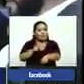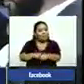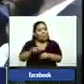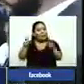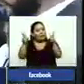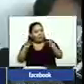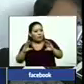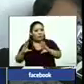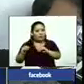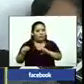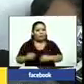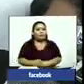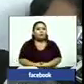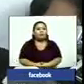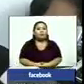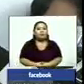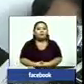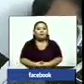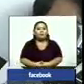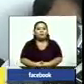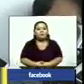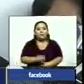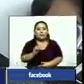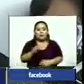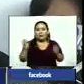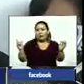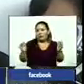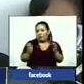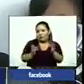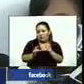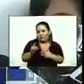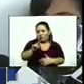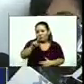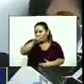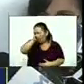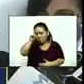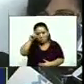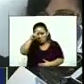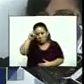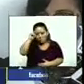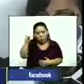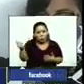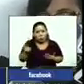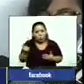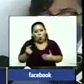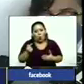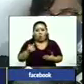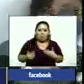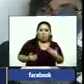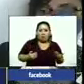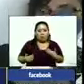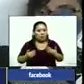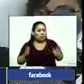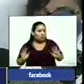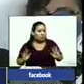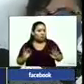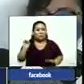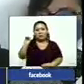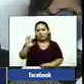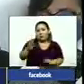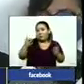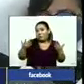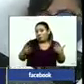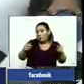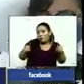otros temas. Era una reunión no de trabajo, una reunión puramente protocolar. Si decir que ya hay